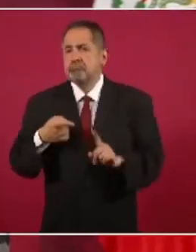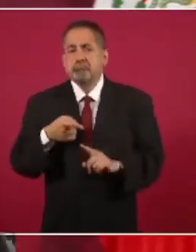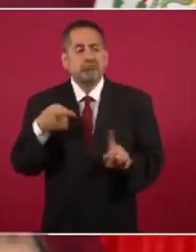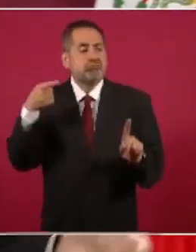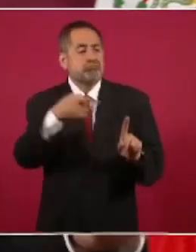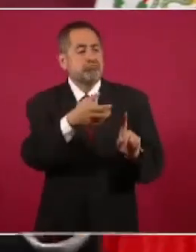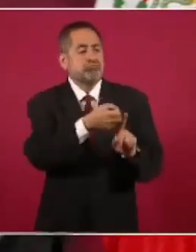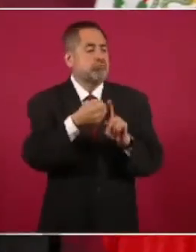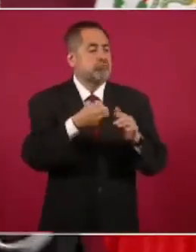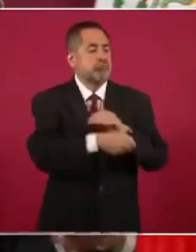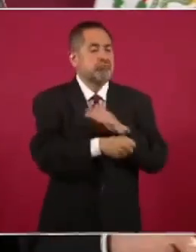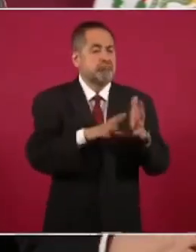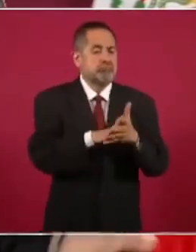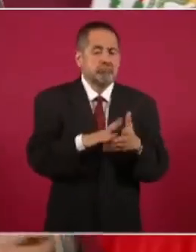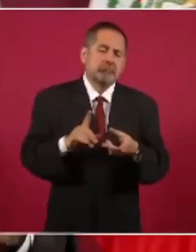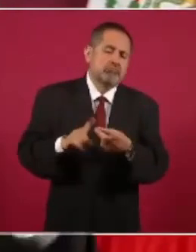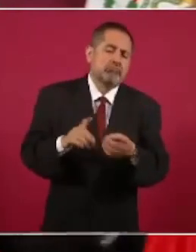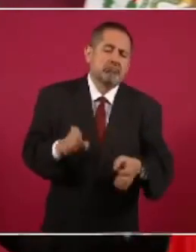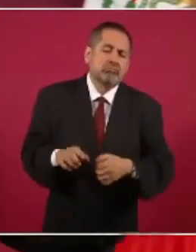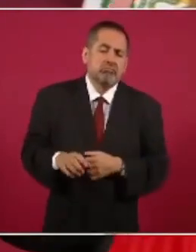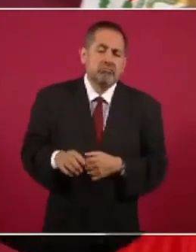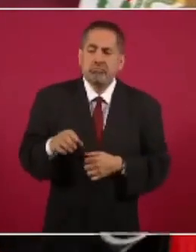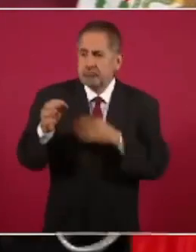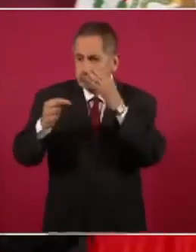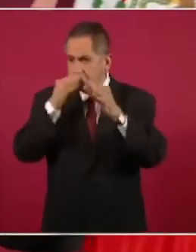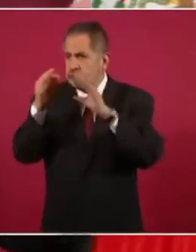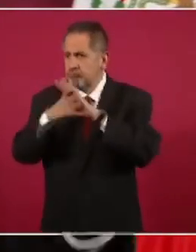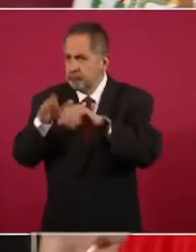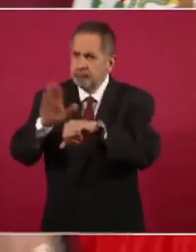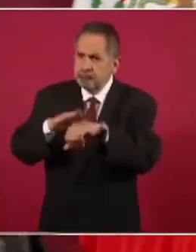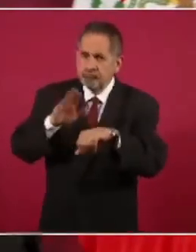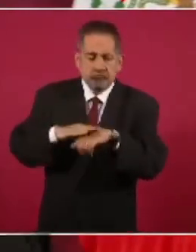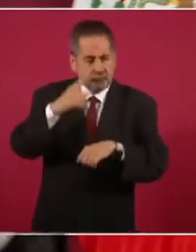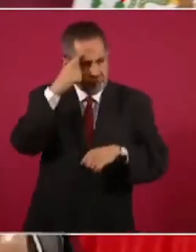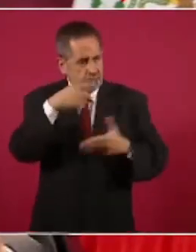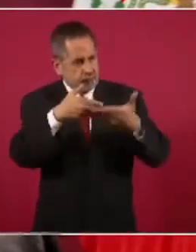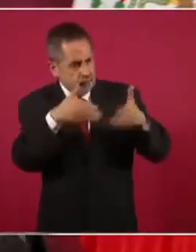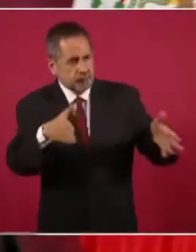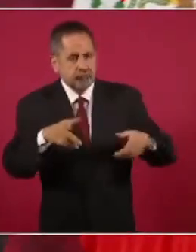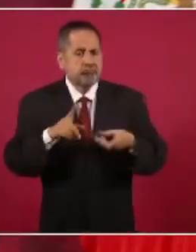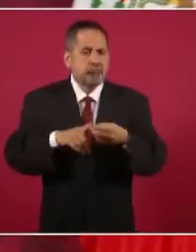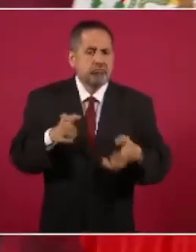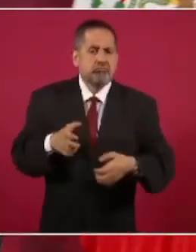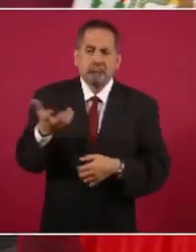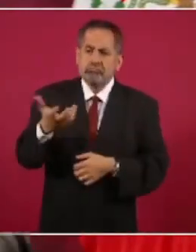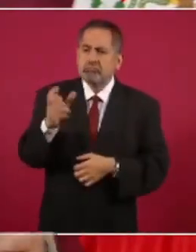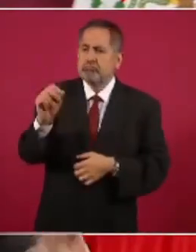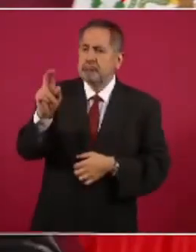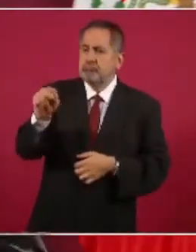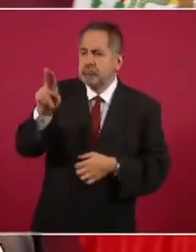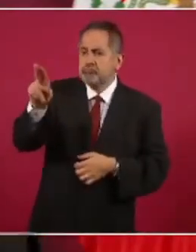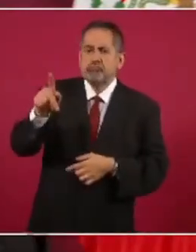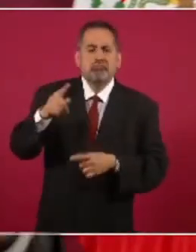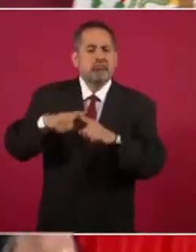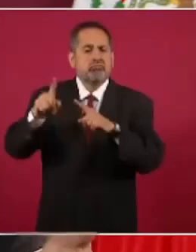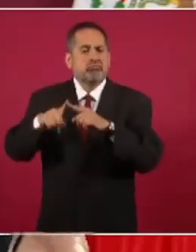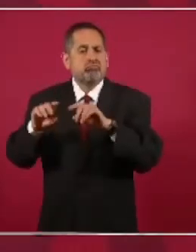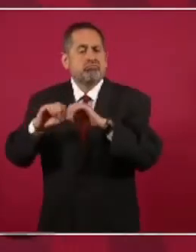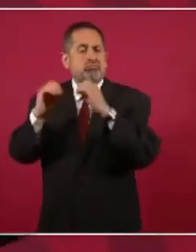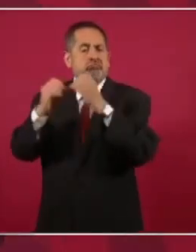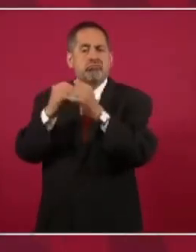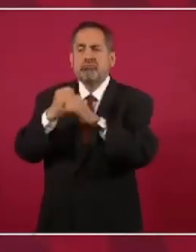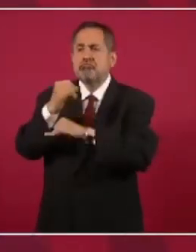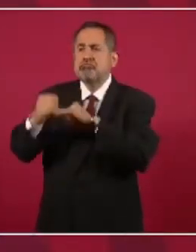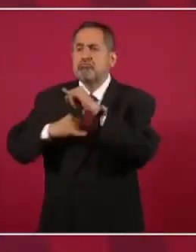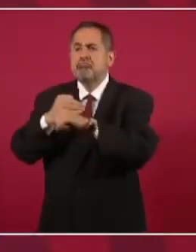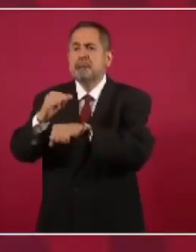¿Dónde están las campañas de la ONU, de las organizaciones